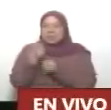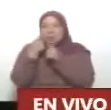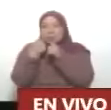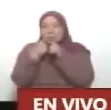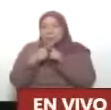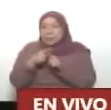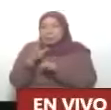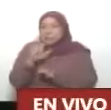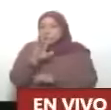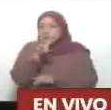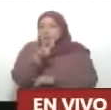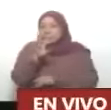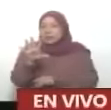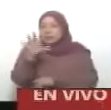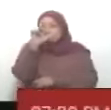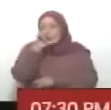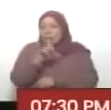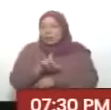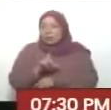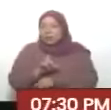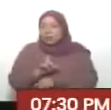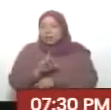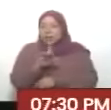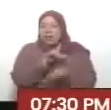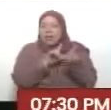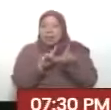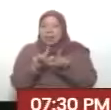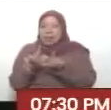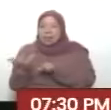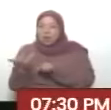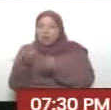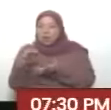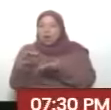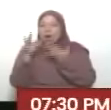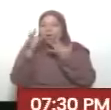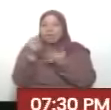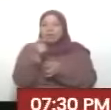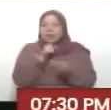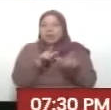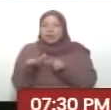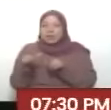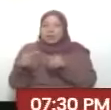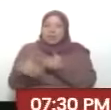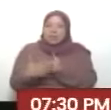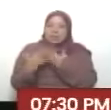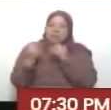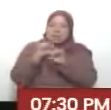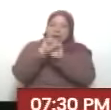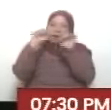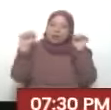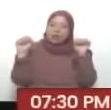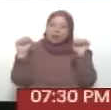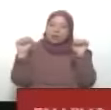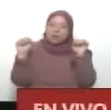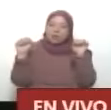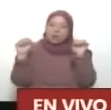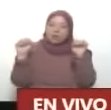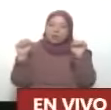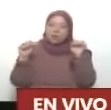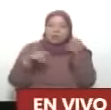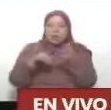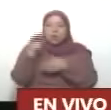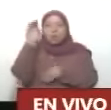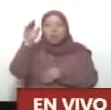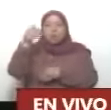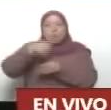bueno, aquí estamos, listos, con un cafecito, temprano, Silita, rumbo